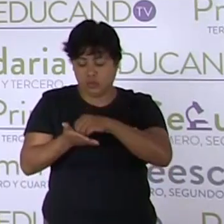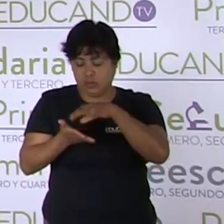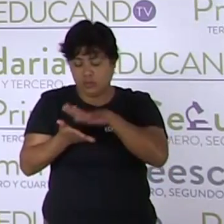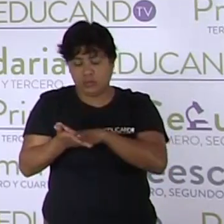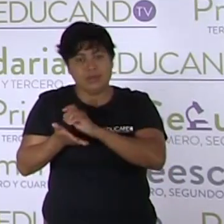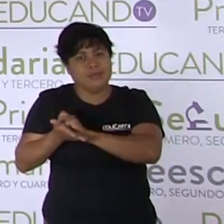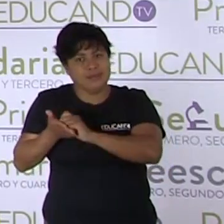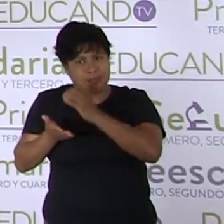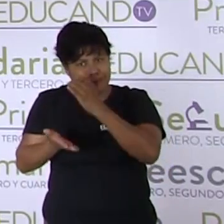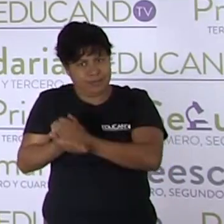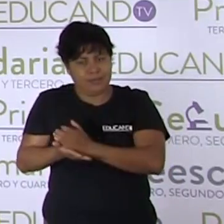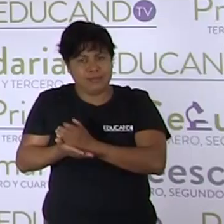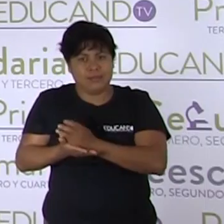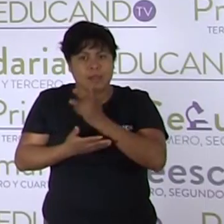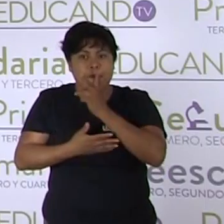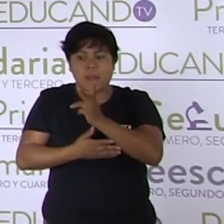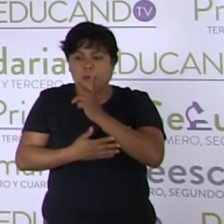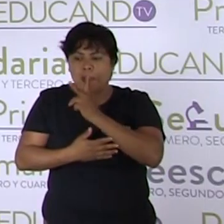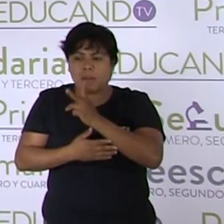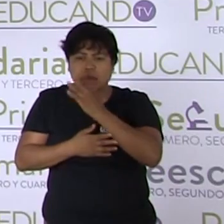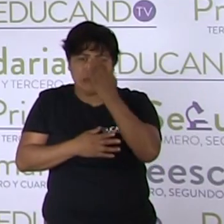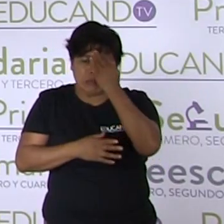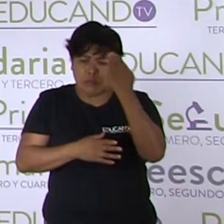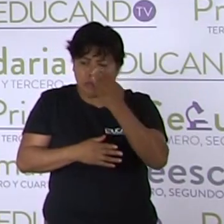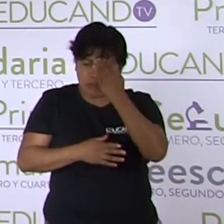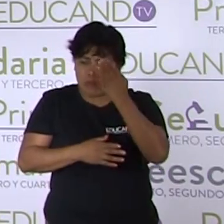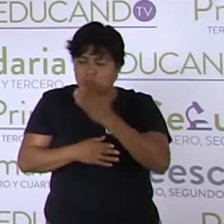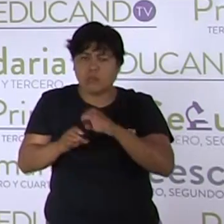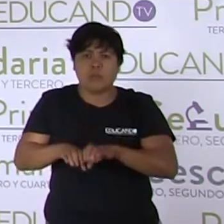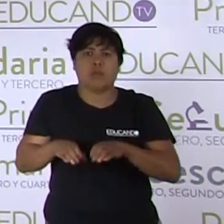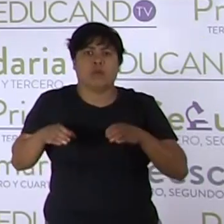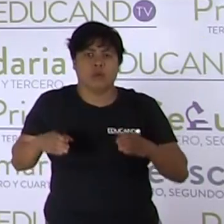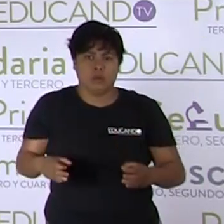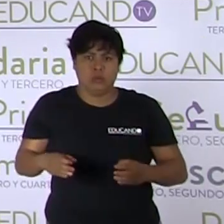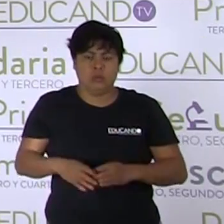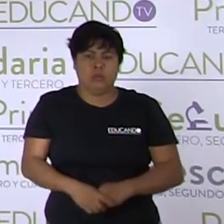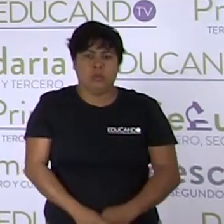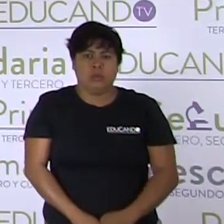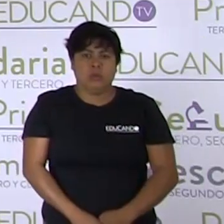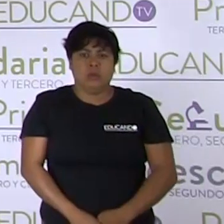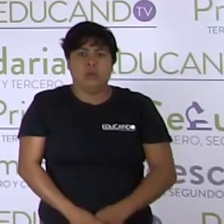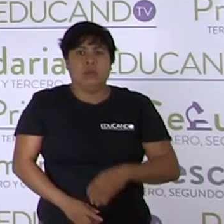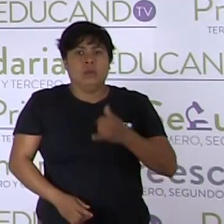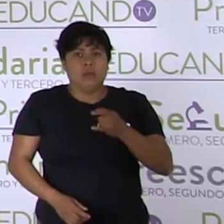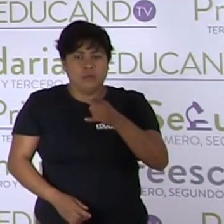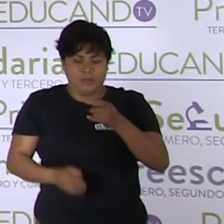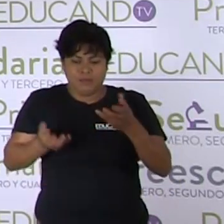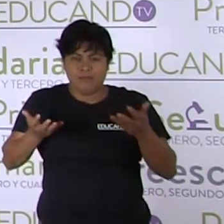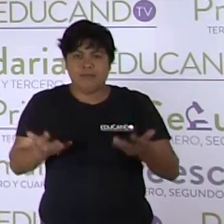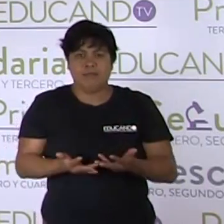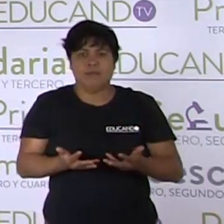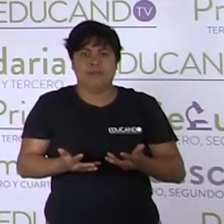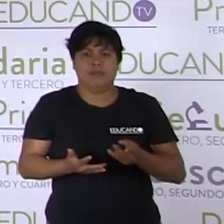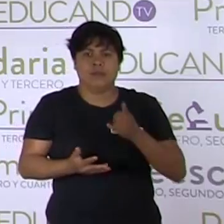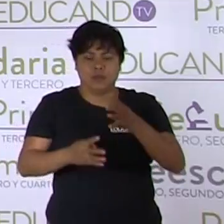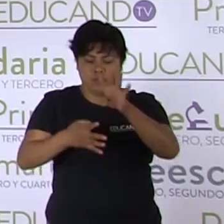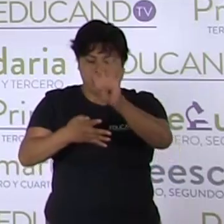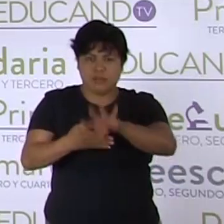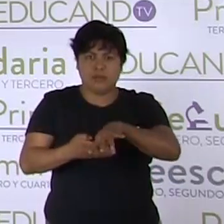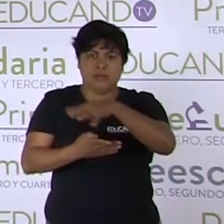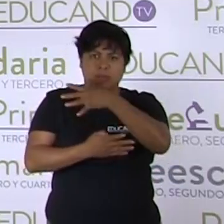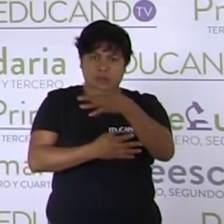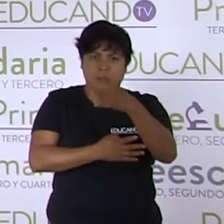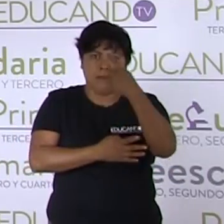anotes las palabras que vayas encontrando en los cuentos y hagamos una tabla